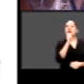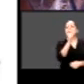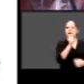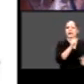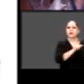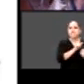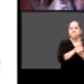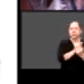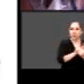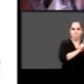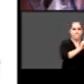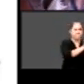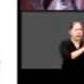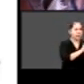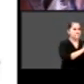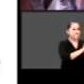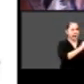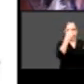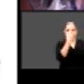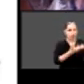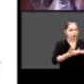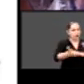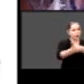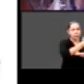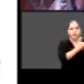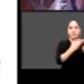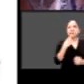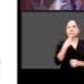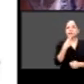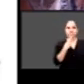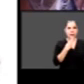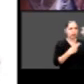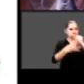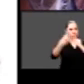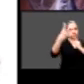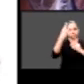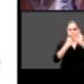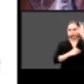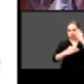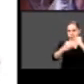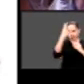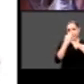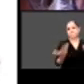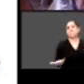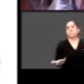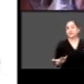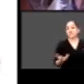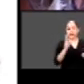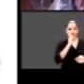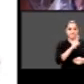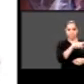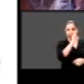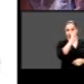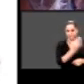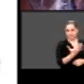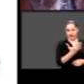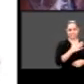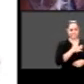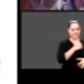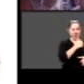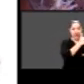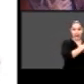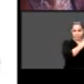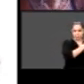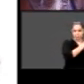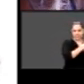interactuar para aprender en la primera está un abuelo cargando a un bebé o a una bebé y le está enseñando la luna y los